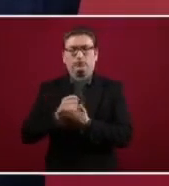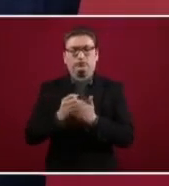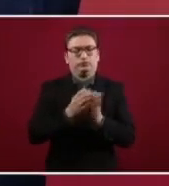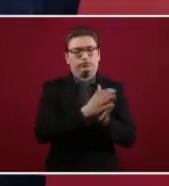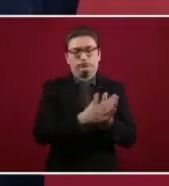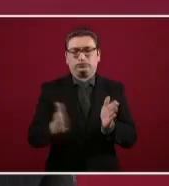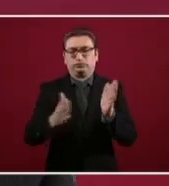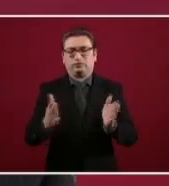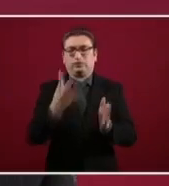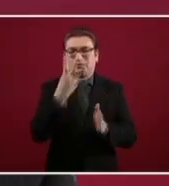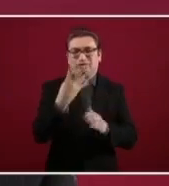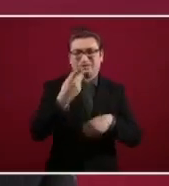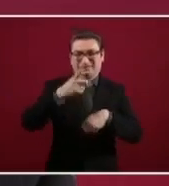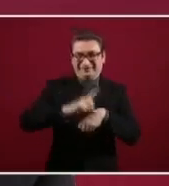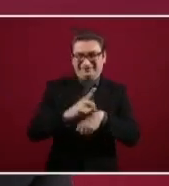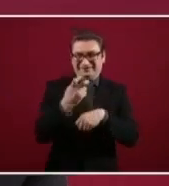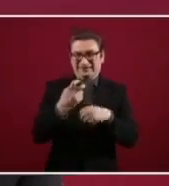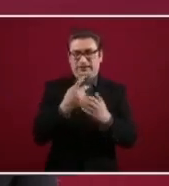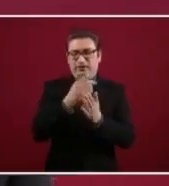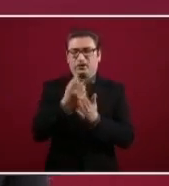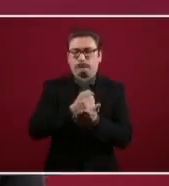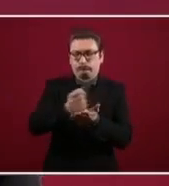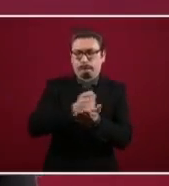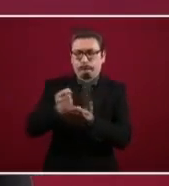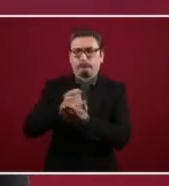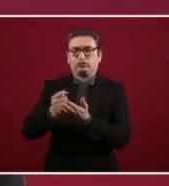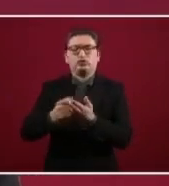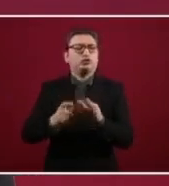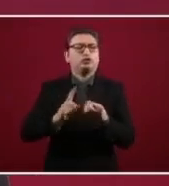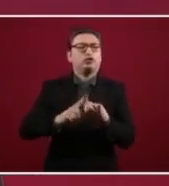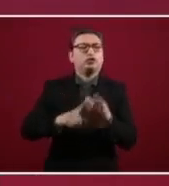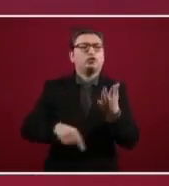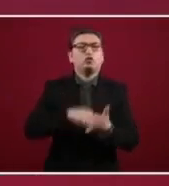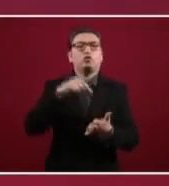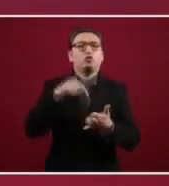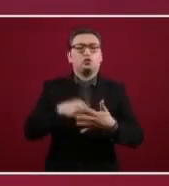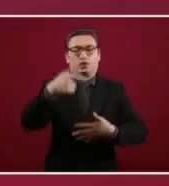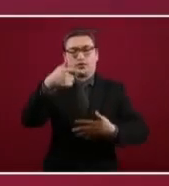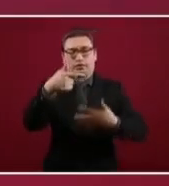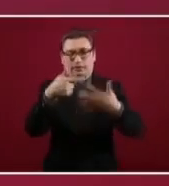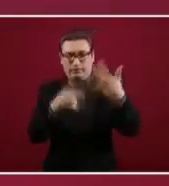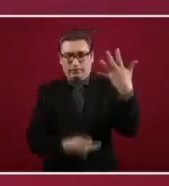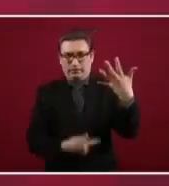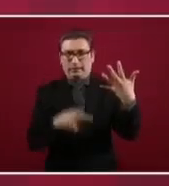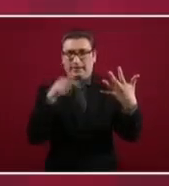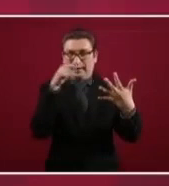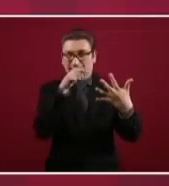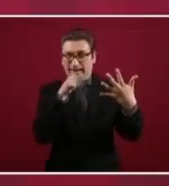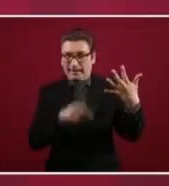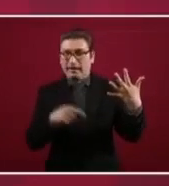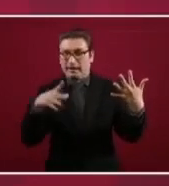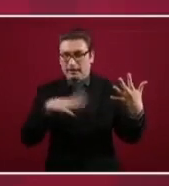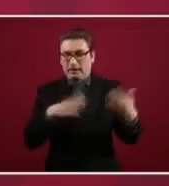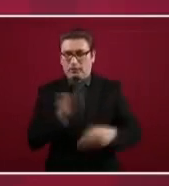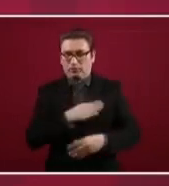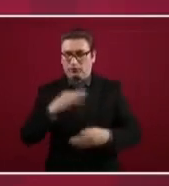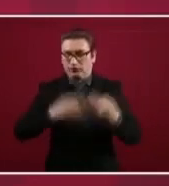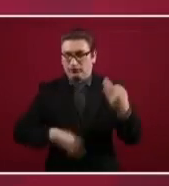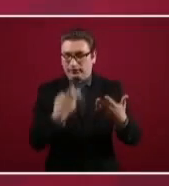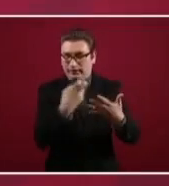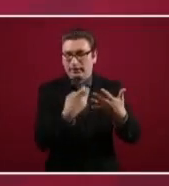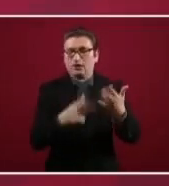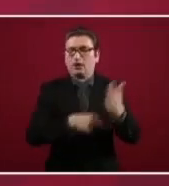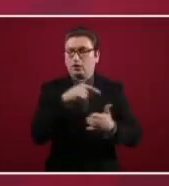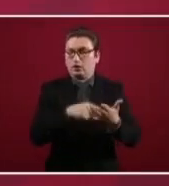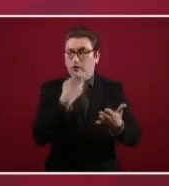los cuatros días del programa en los establecimientos registrados en el buen fin de ahí